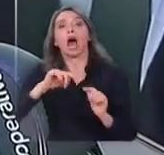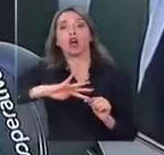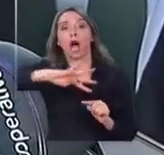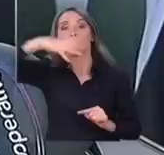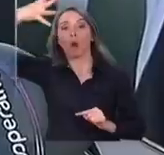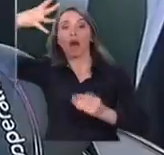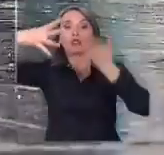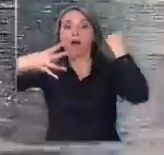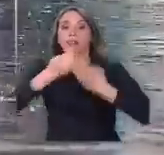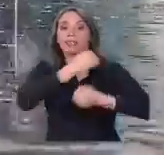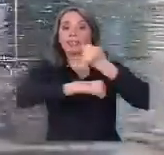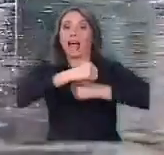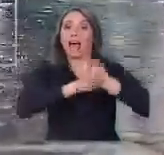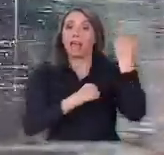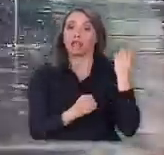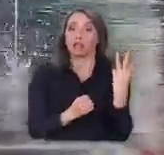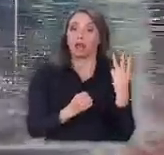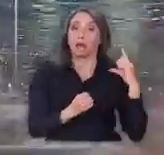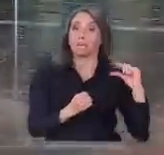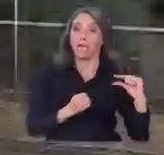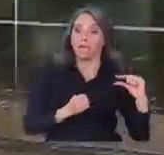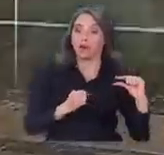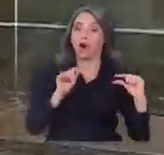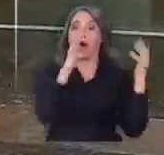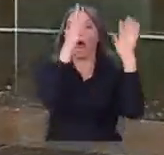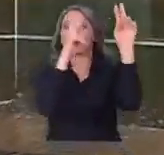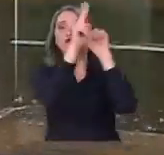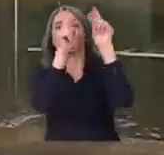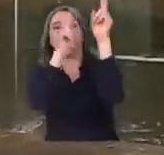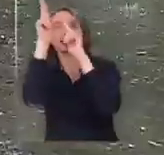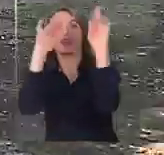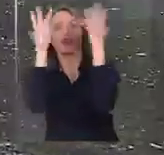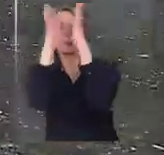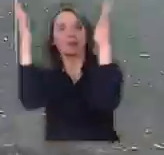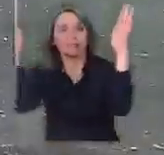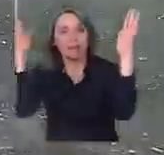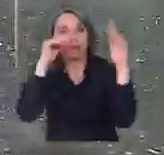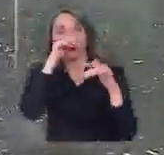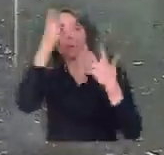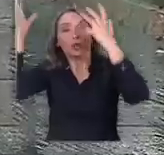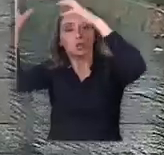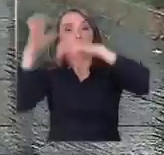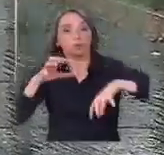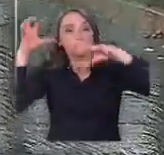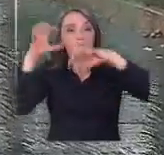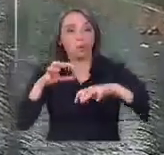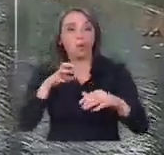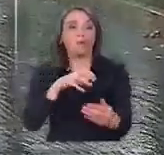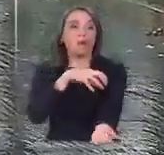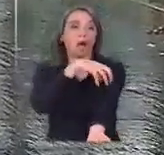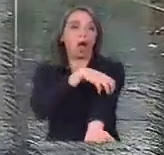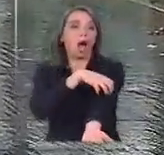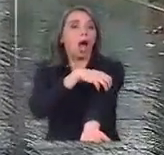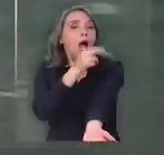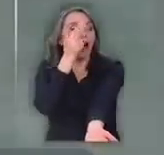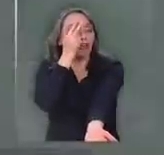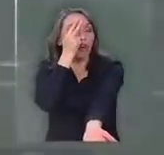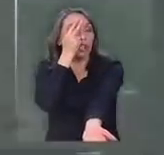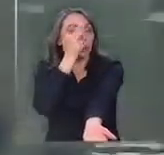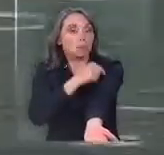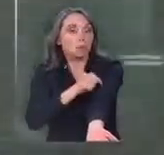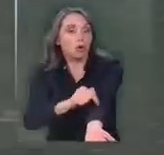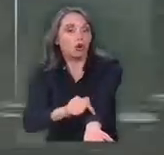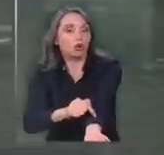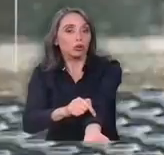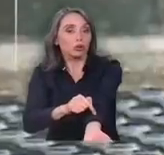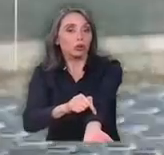hace 3 años atrás. Todo para enfrentar las lluvias que se registrarán desde la región de Coquimbo hasta el sur